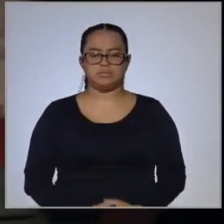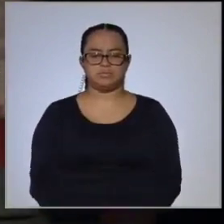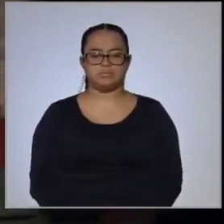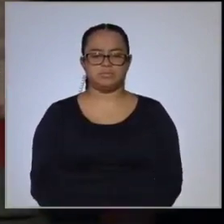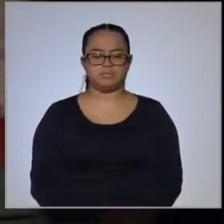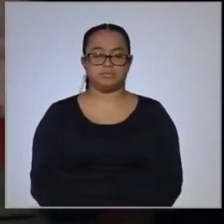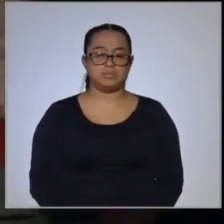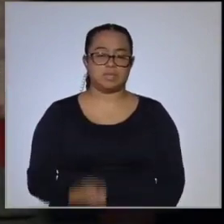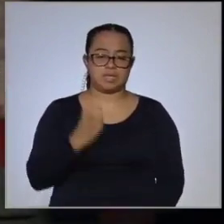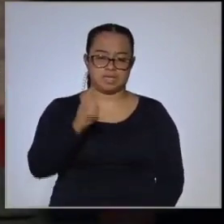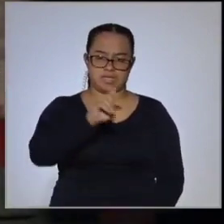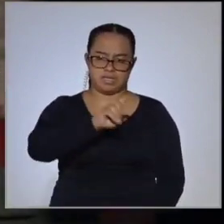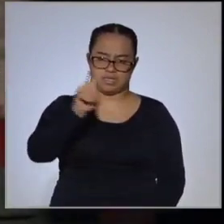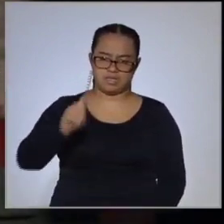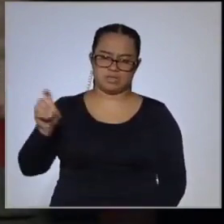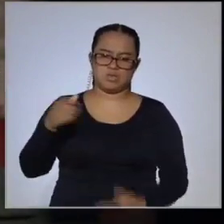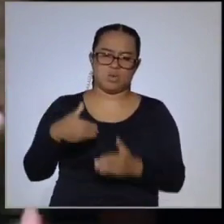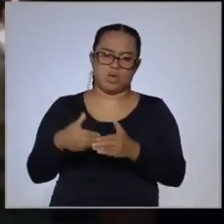Voy a escribirlo antes de irme.